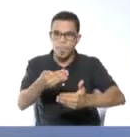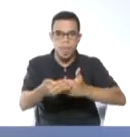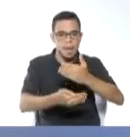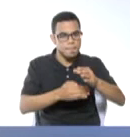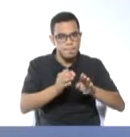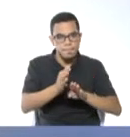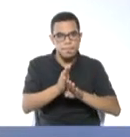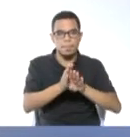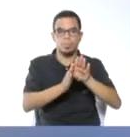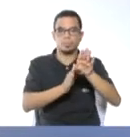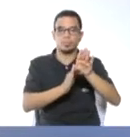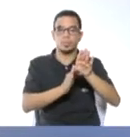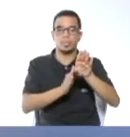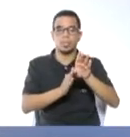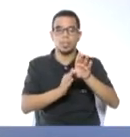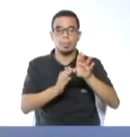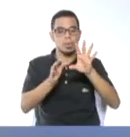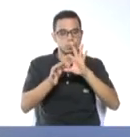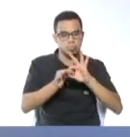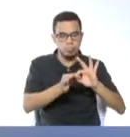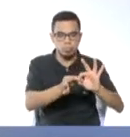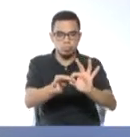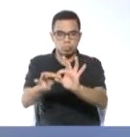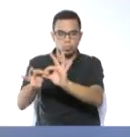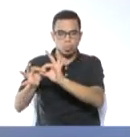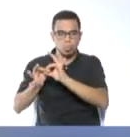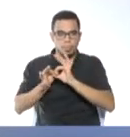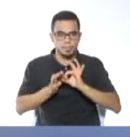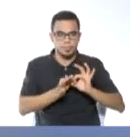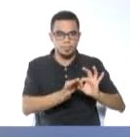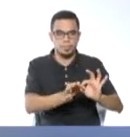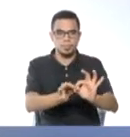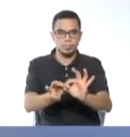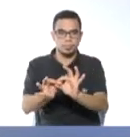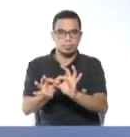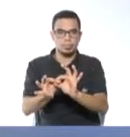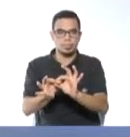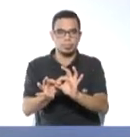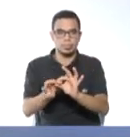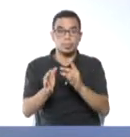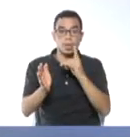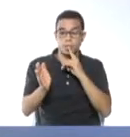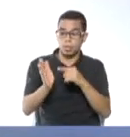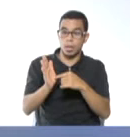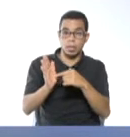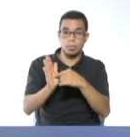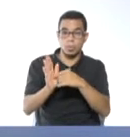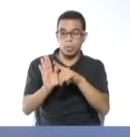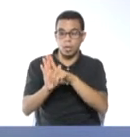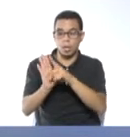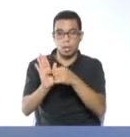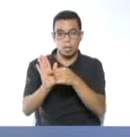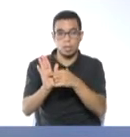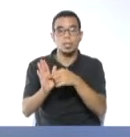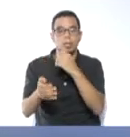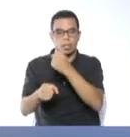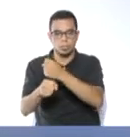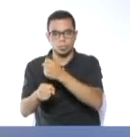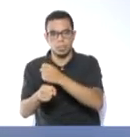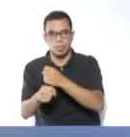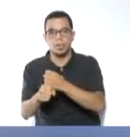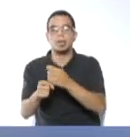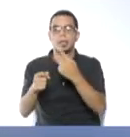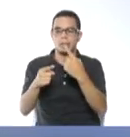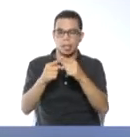en cuenta la armonía, como nosotros vemos establecido hoy en día una ley de los trabajadores y las trabajadoras, pero con